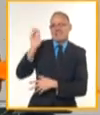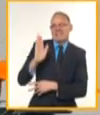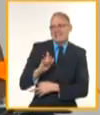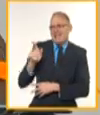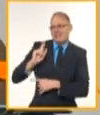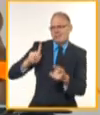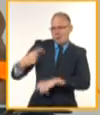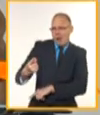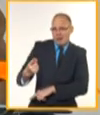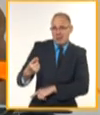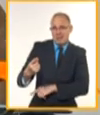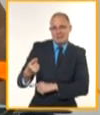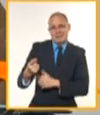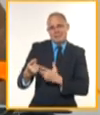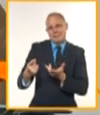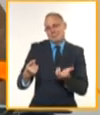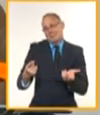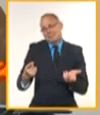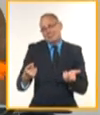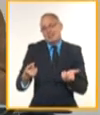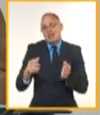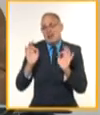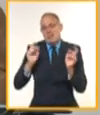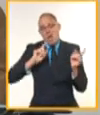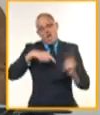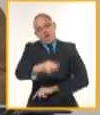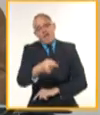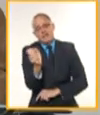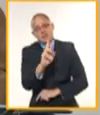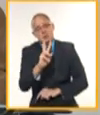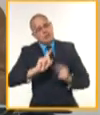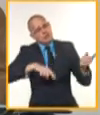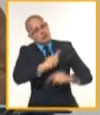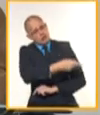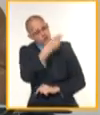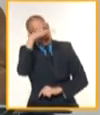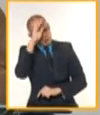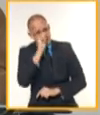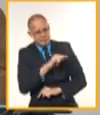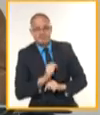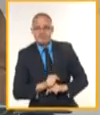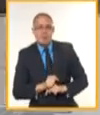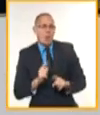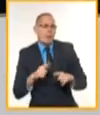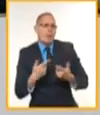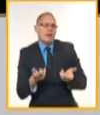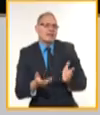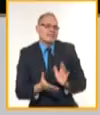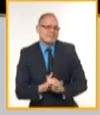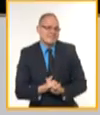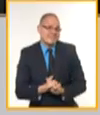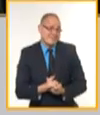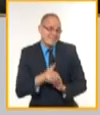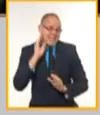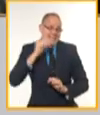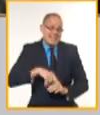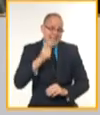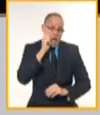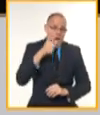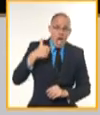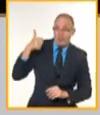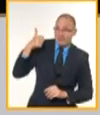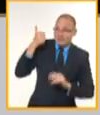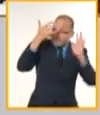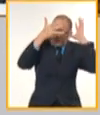sino siguiendo ciegamente toda la pauta que impone el actual gobierno de Donald Trump. Es decir, si Trump dice contra